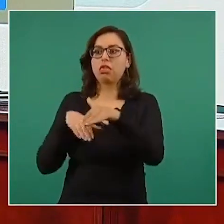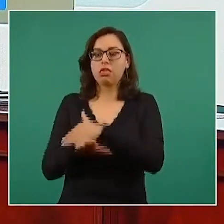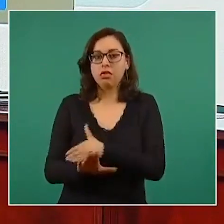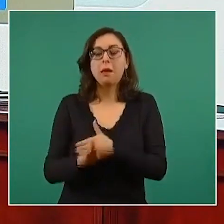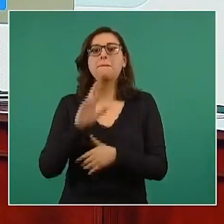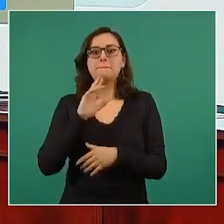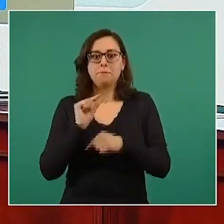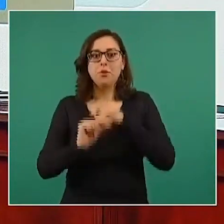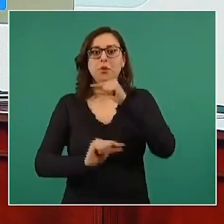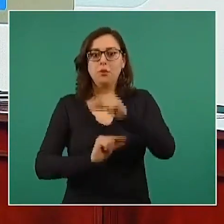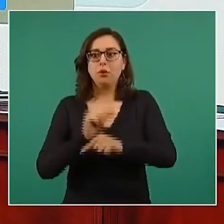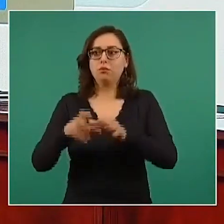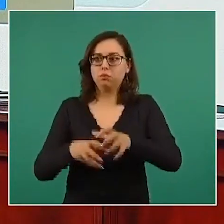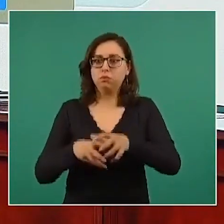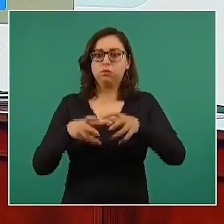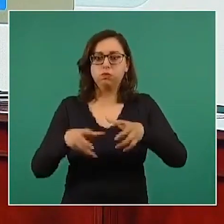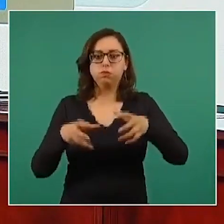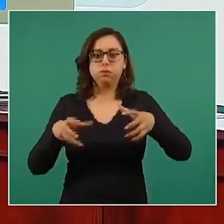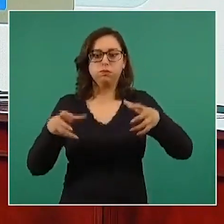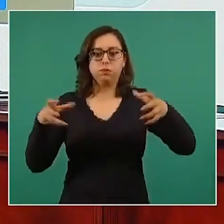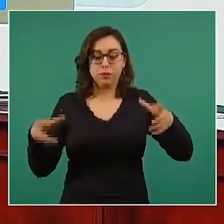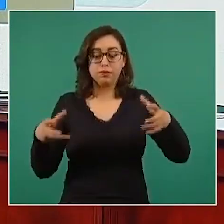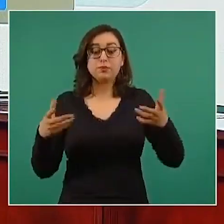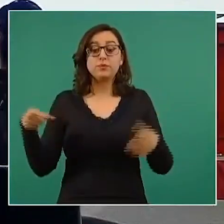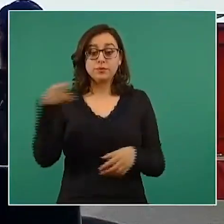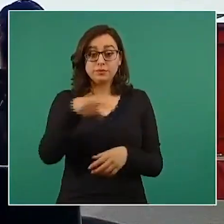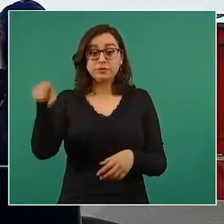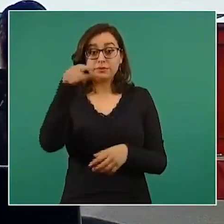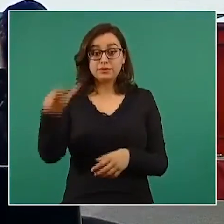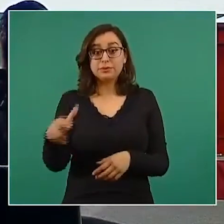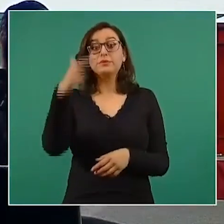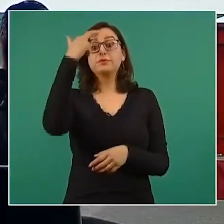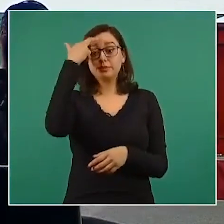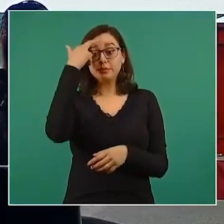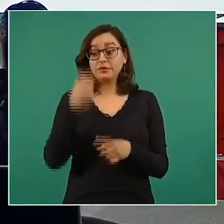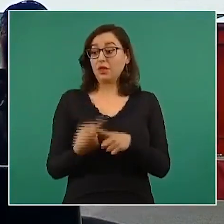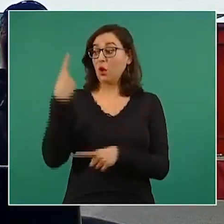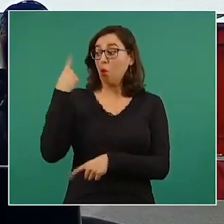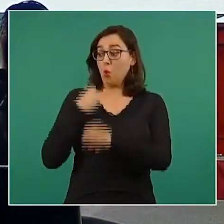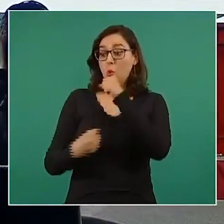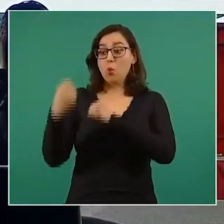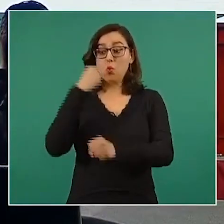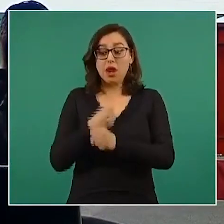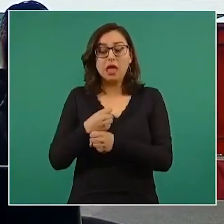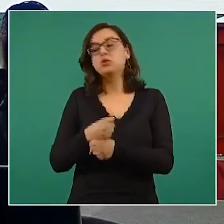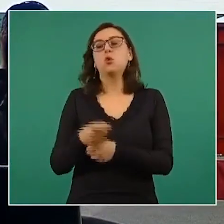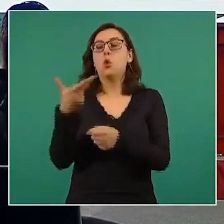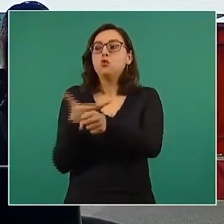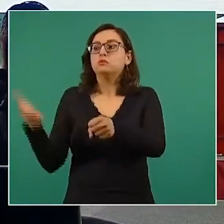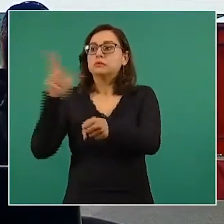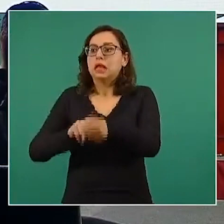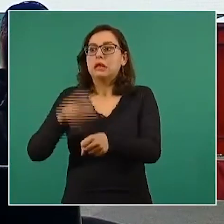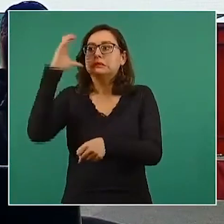cuando estábamos en esta fase, teníamos una cantidad sumamente limitada de camas para atender a las personas con